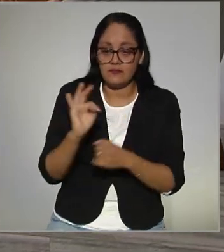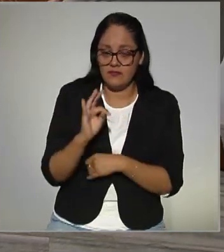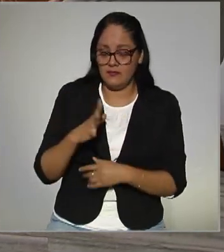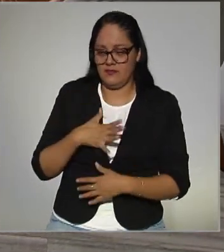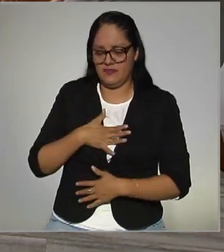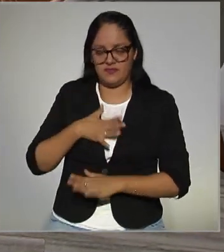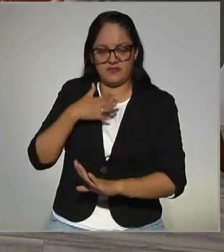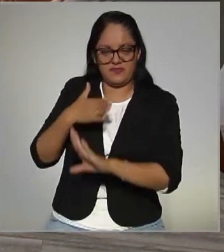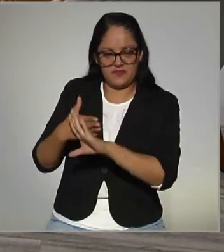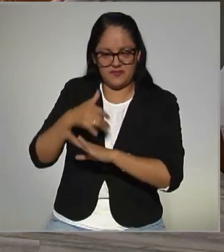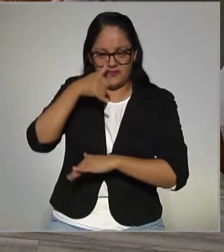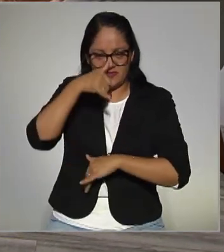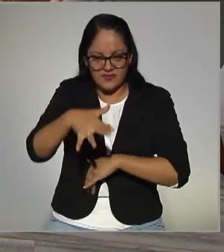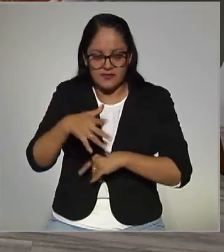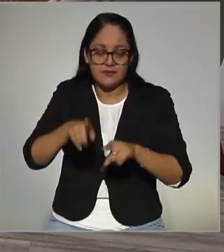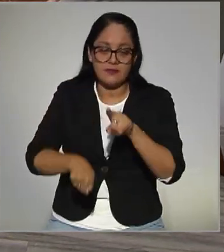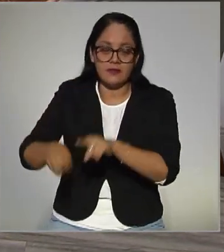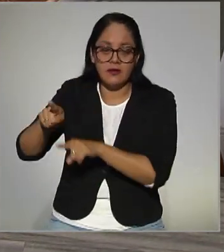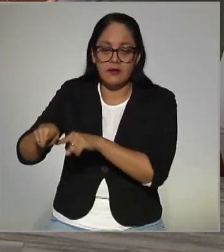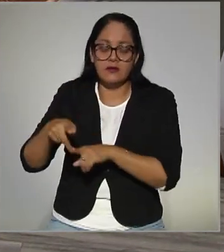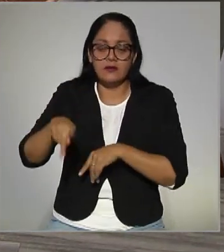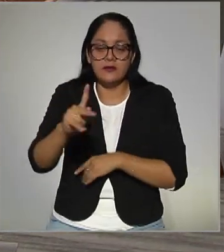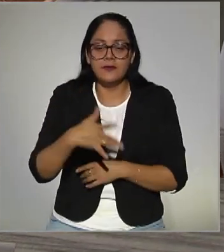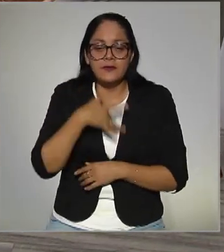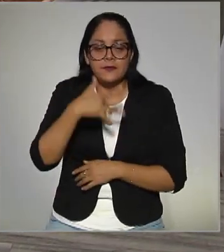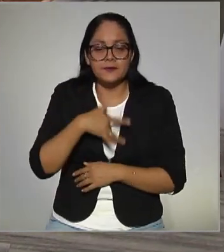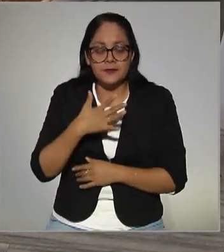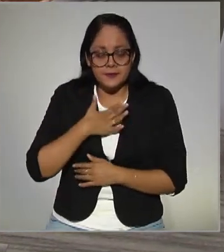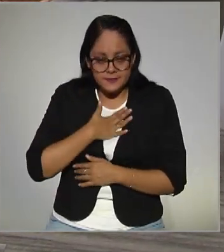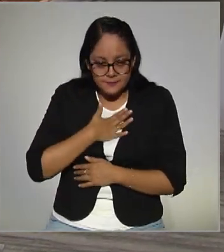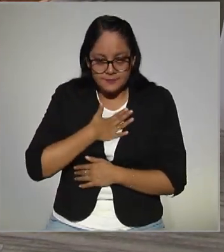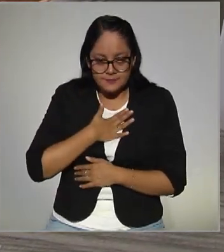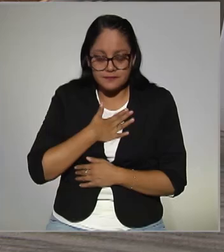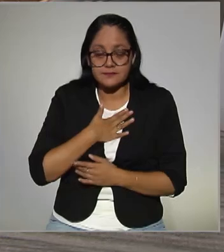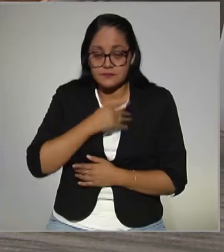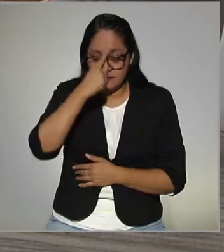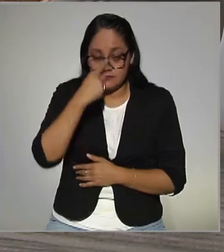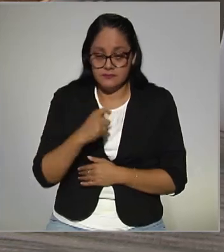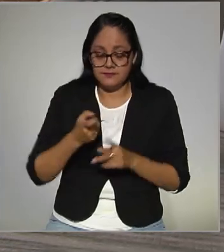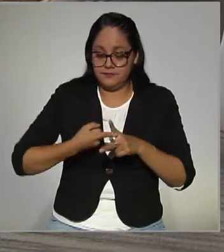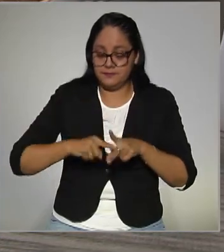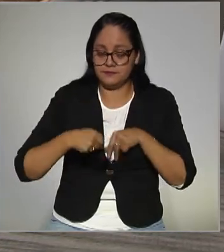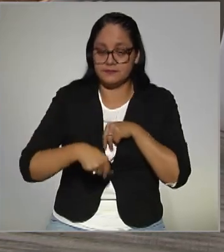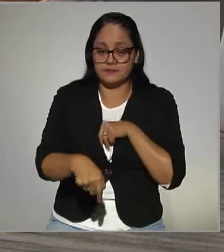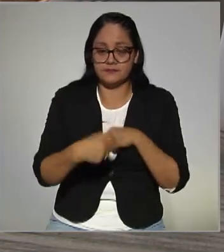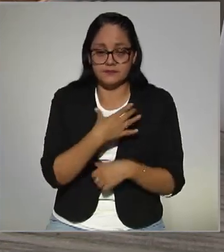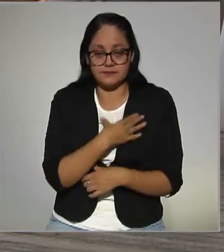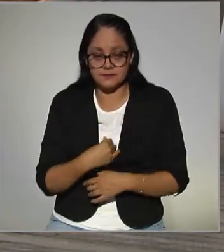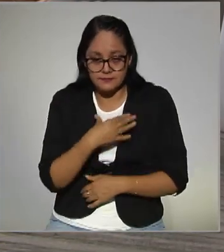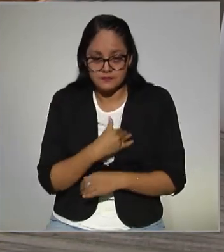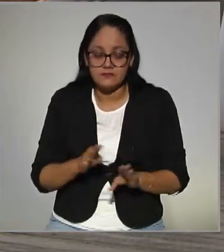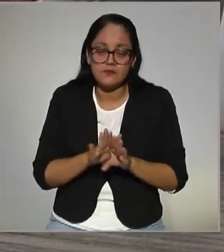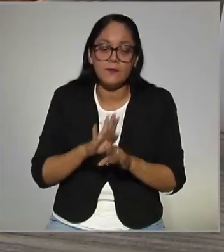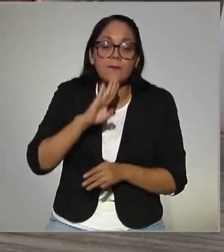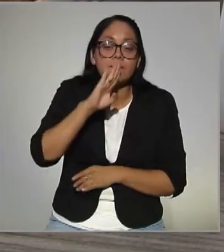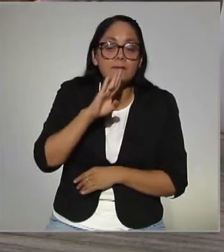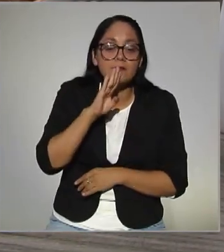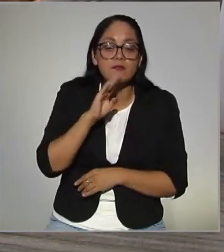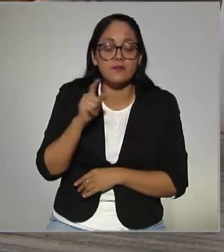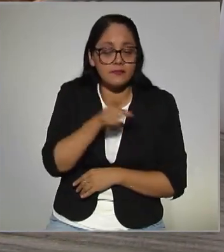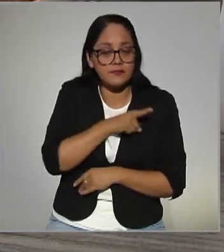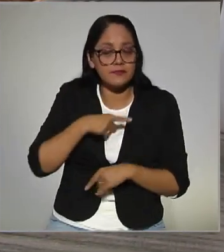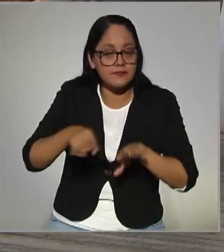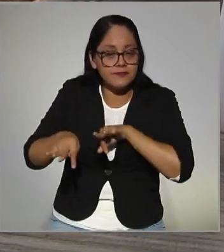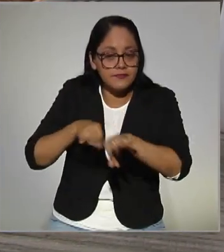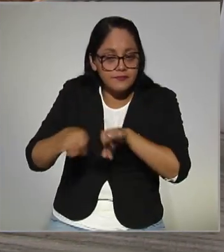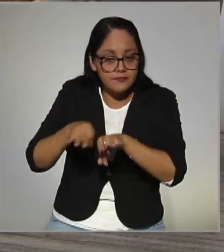pasivo-agresiva, dependiendo de la situación, pero que me sea funcional a mí. A esto a partir de la hija. A partir de la madre sí se tiene que trabajar